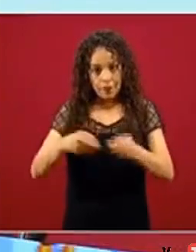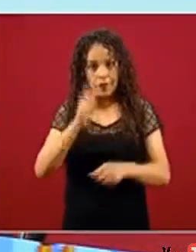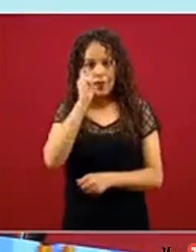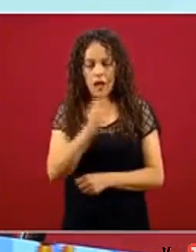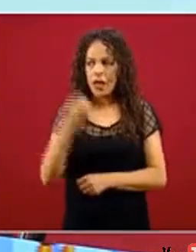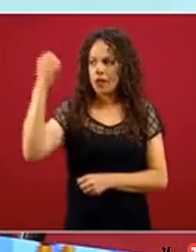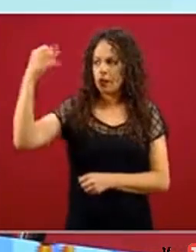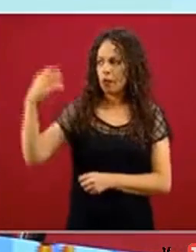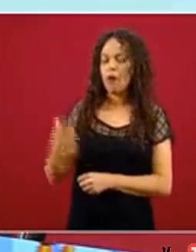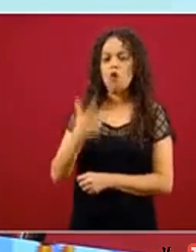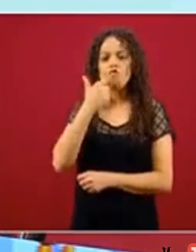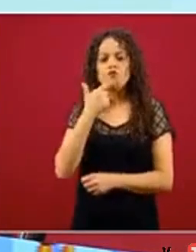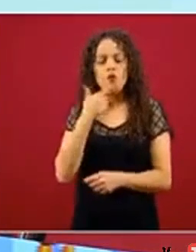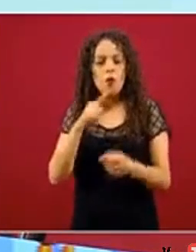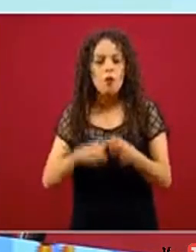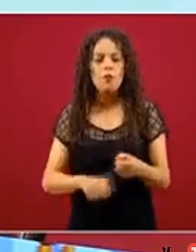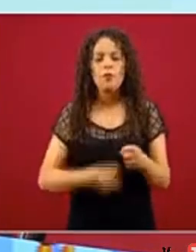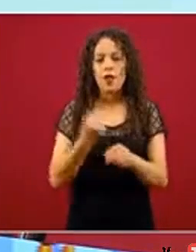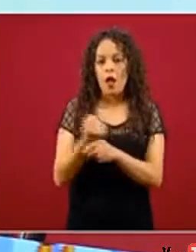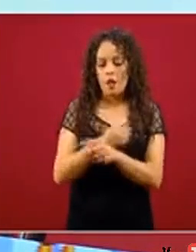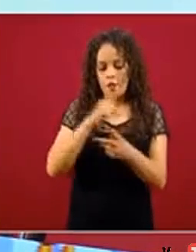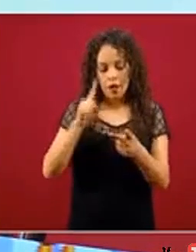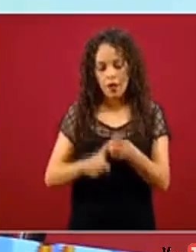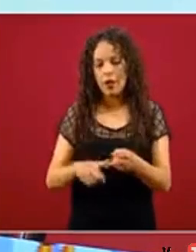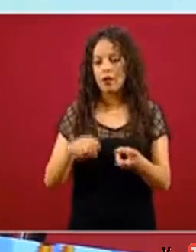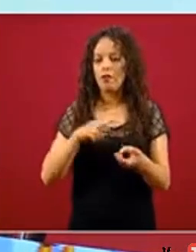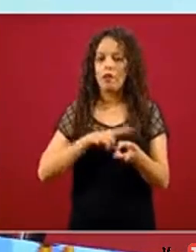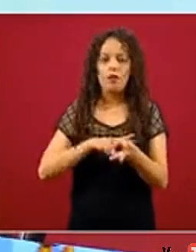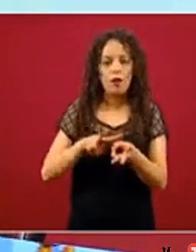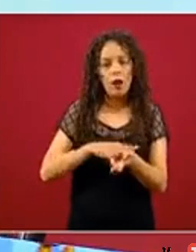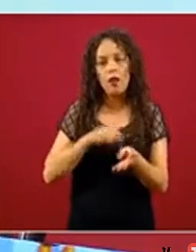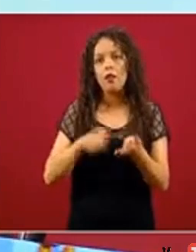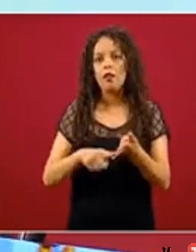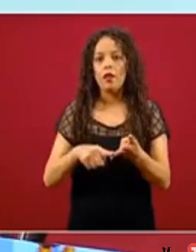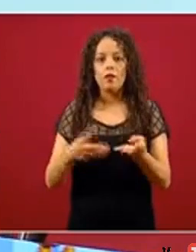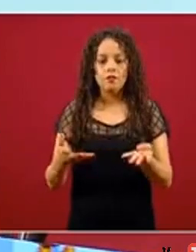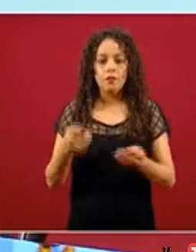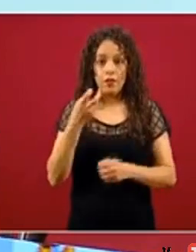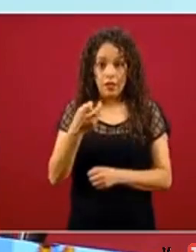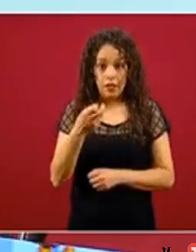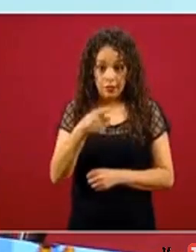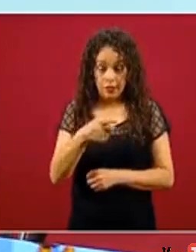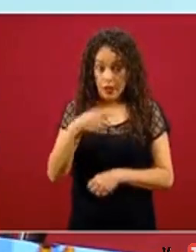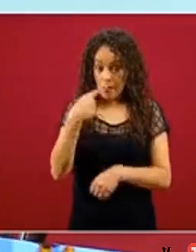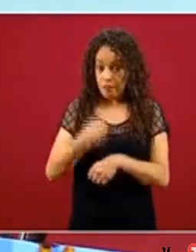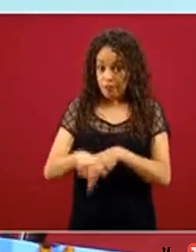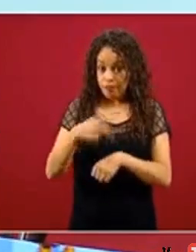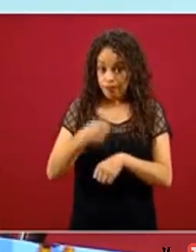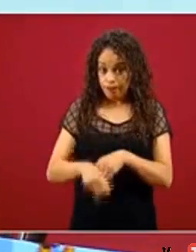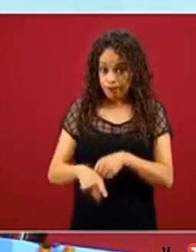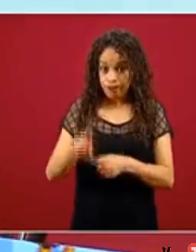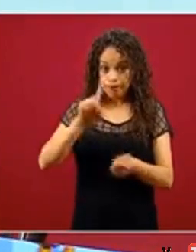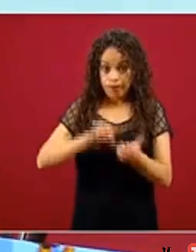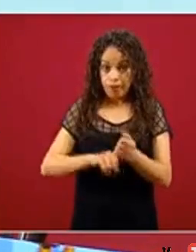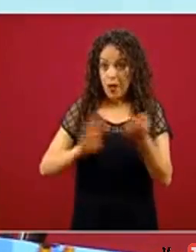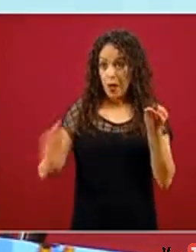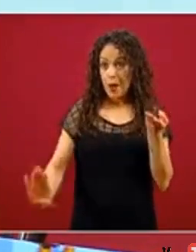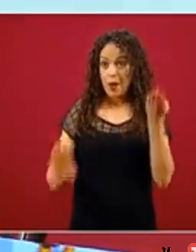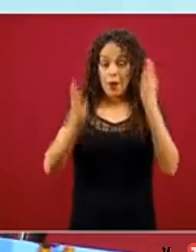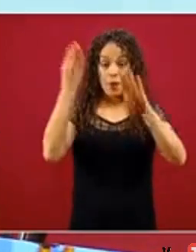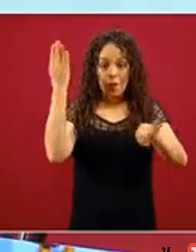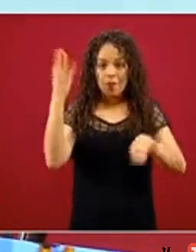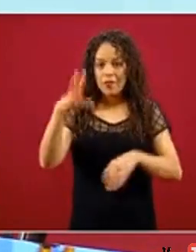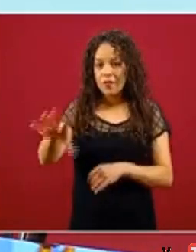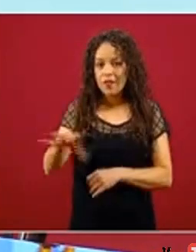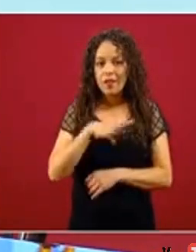amarillo, verde, naranja, amarillo, verde, el riesgo epidémico en el mundo entero seguirá vigente. Y no solo